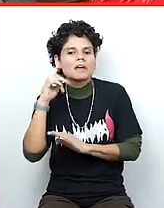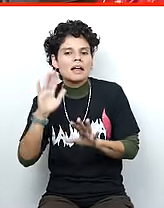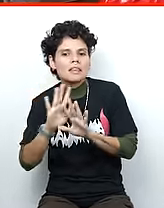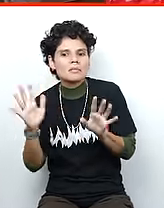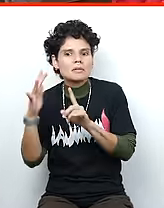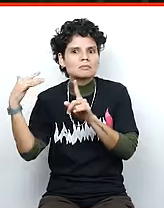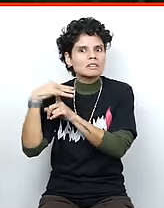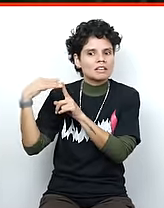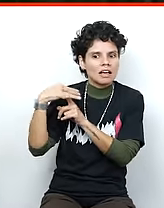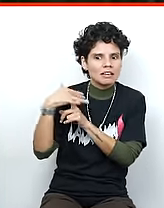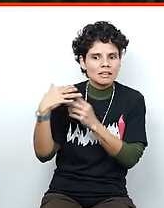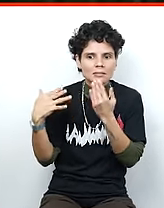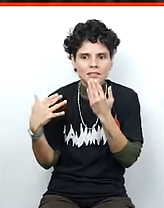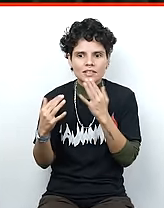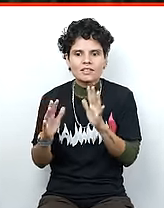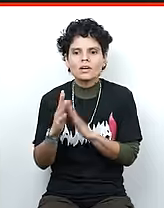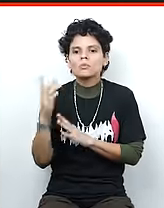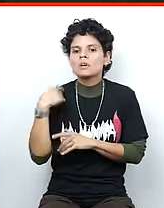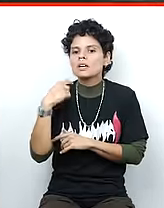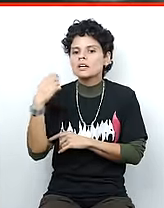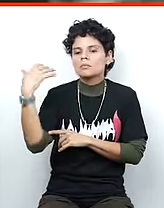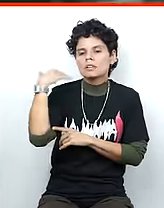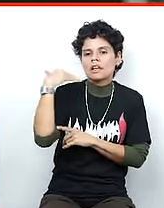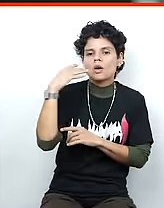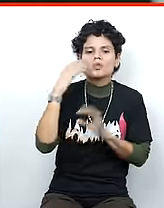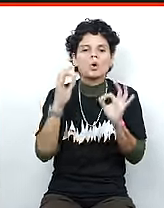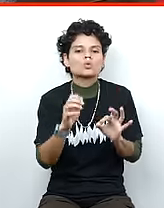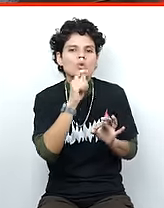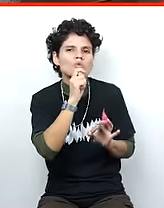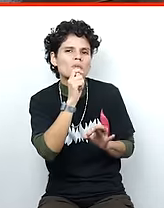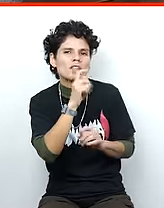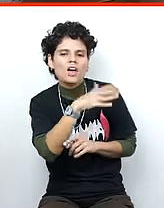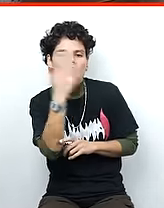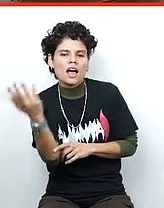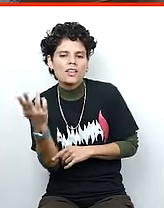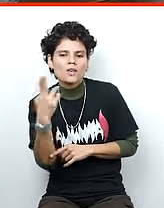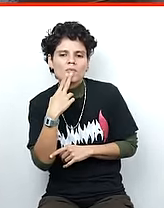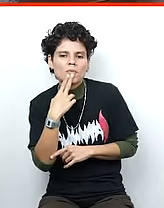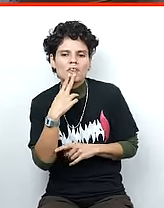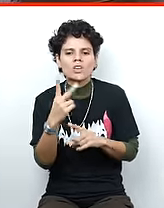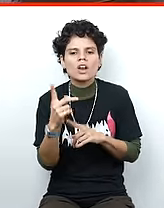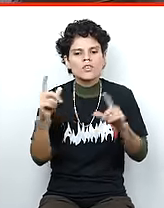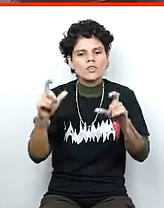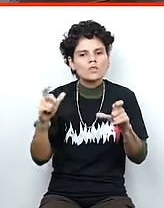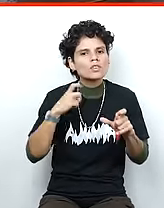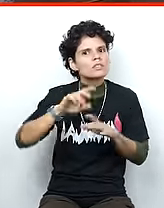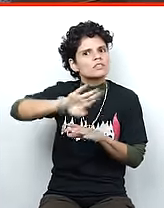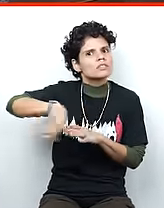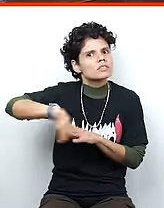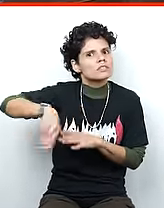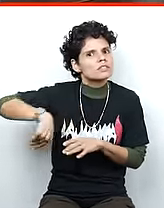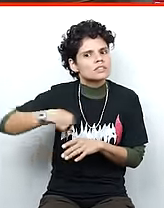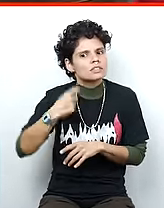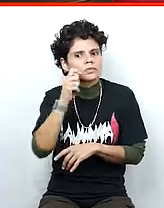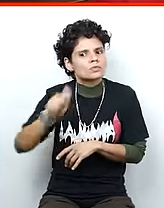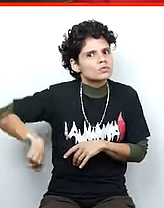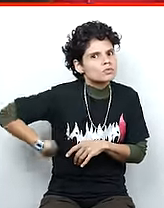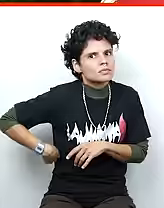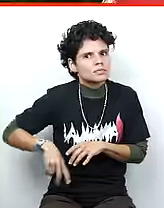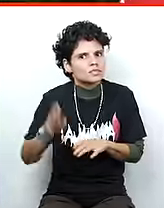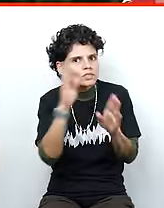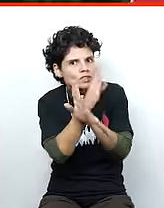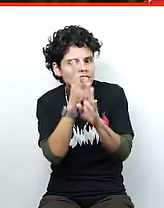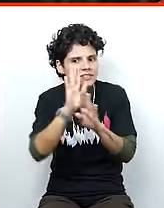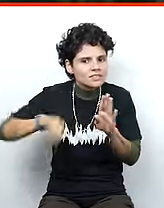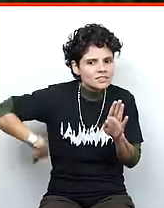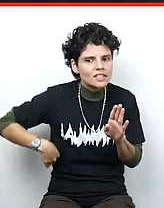Sí. ¿Por qué te retó? Estaba fumando al lado de la vieja. Sí, está rotando. A mí le pidió una foto y yo le digo, sí, marihuana. Sí, no, está